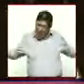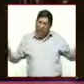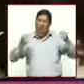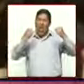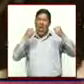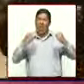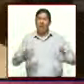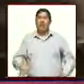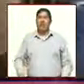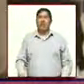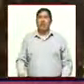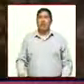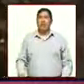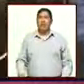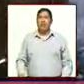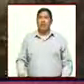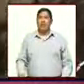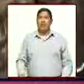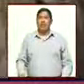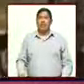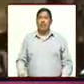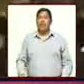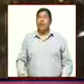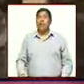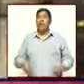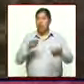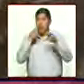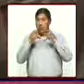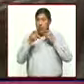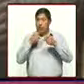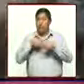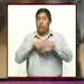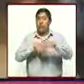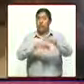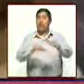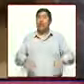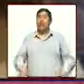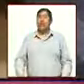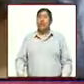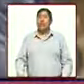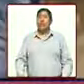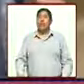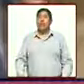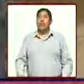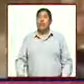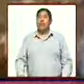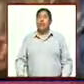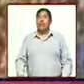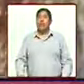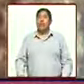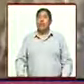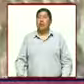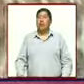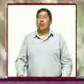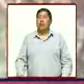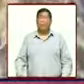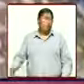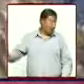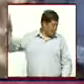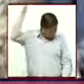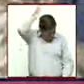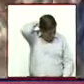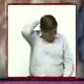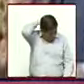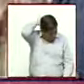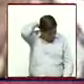este momento aprehendido por los efectivos policiales. Estaba justamente presidiendo la marcha. Sí, hemos visto en la espalda, tiene la